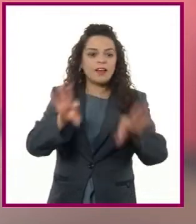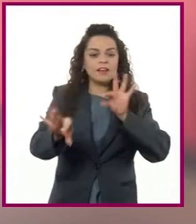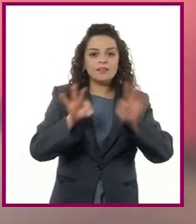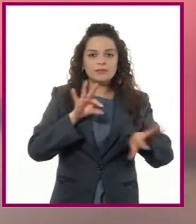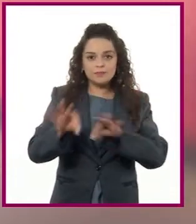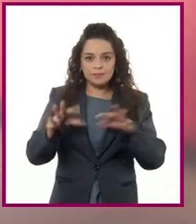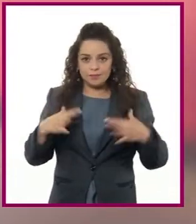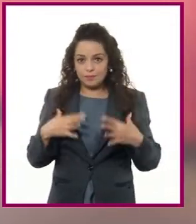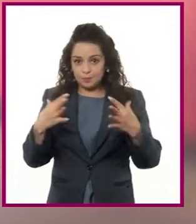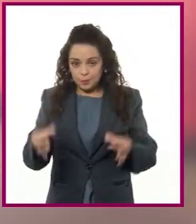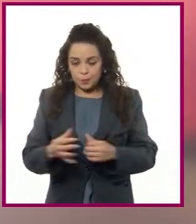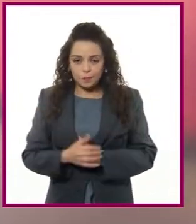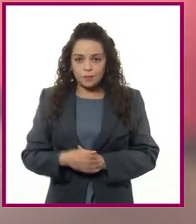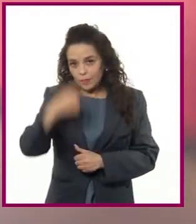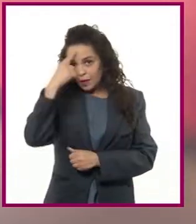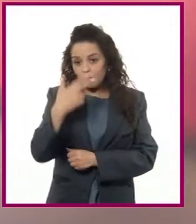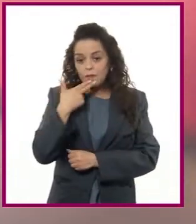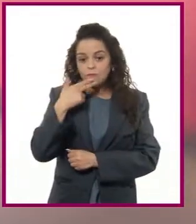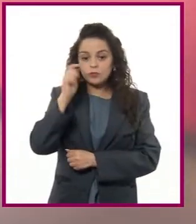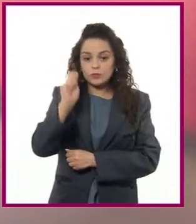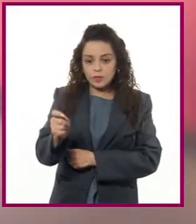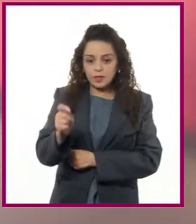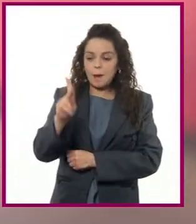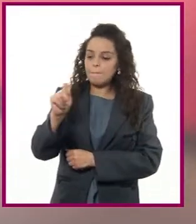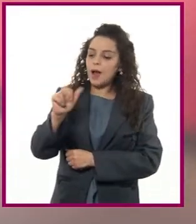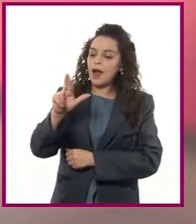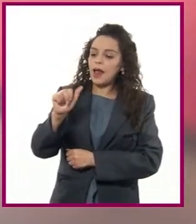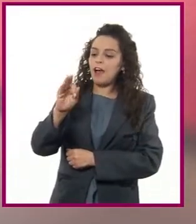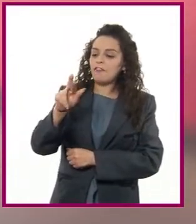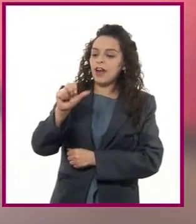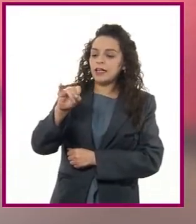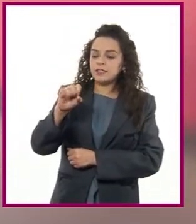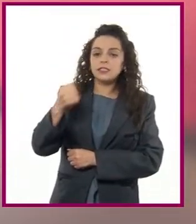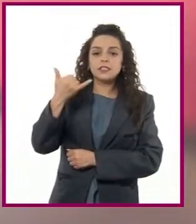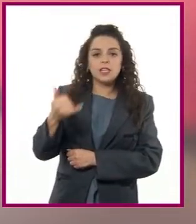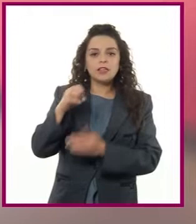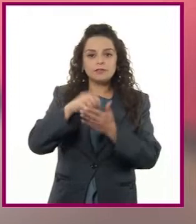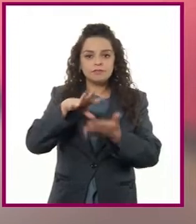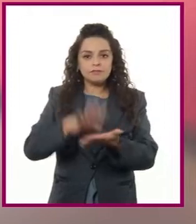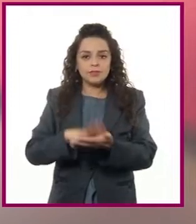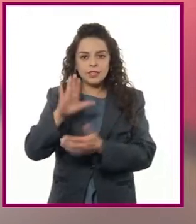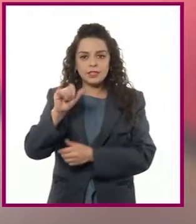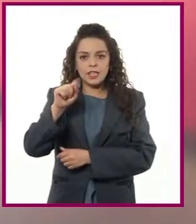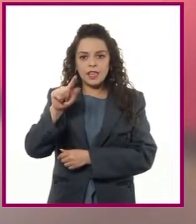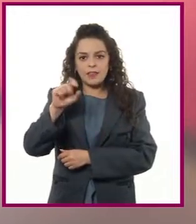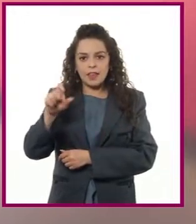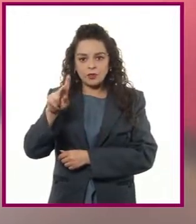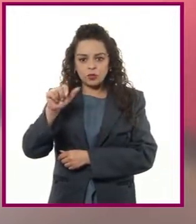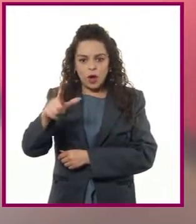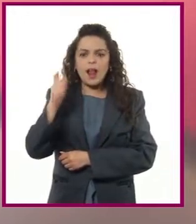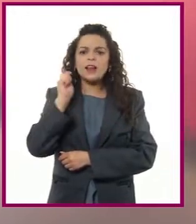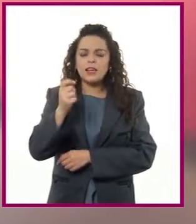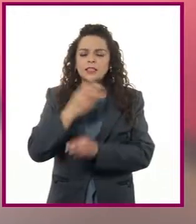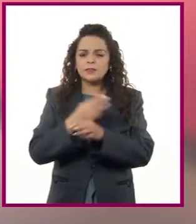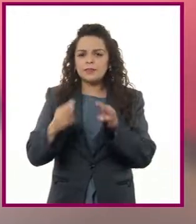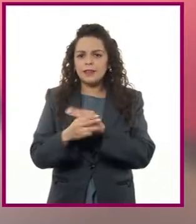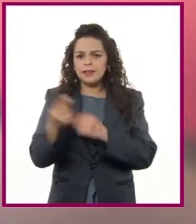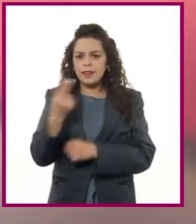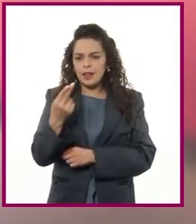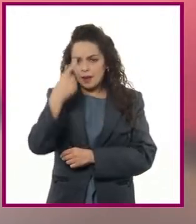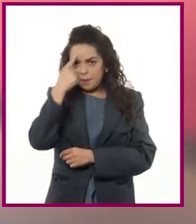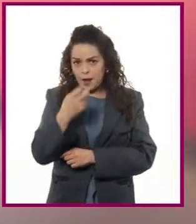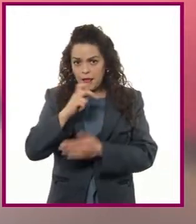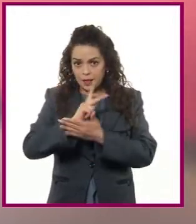de analizar uso de paráfrasis y citas textuales. Los materiales que van a necesitar para esta sesión son su